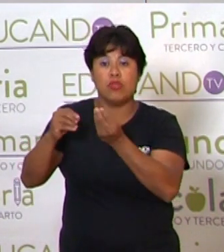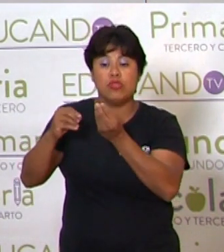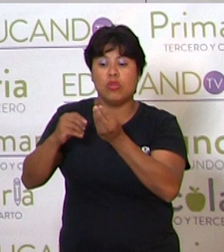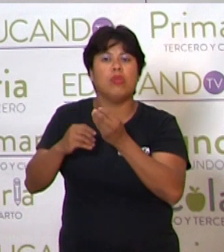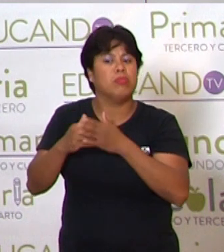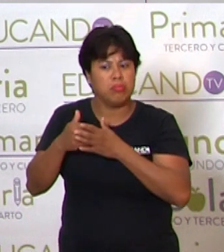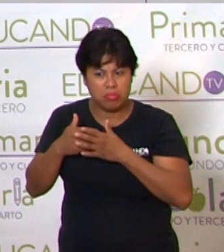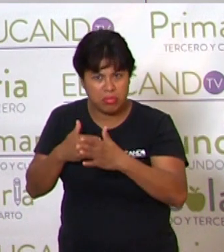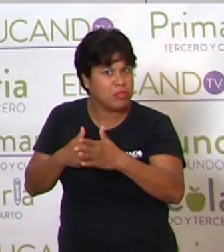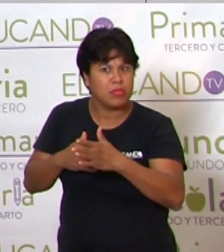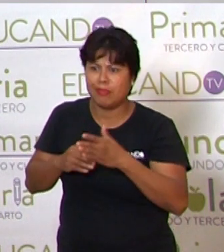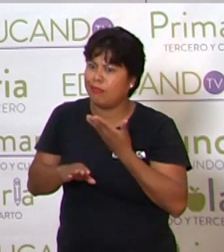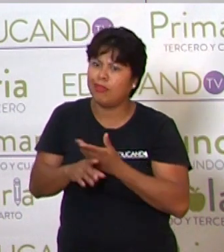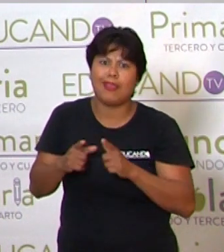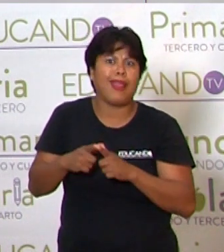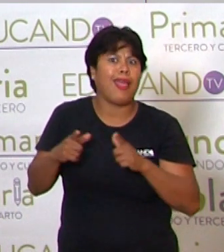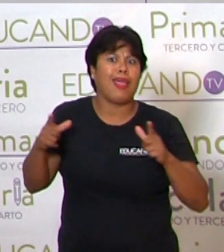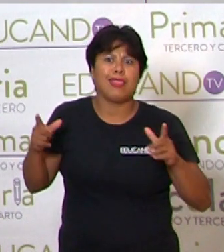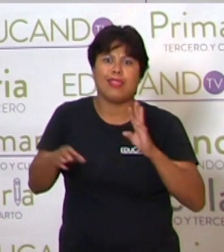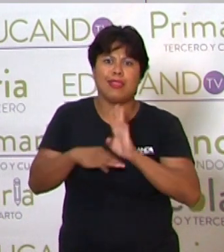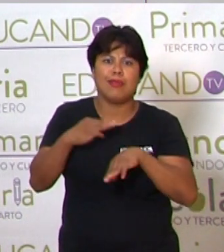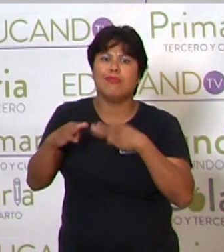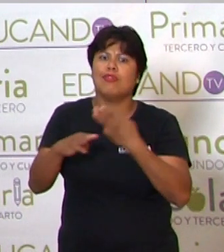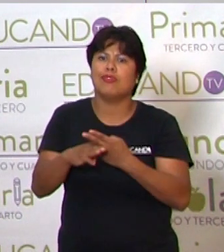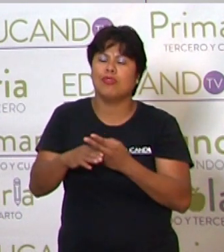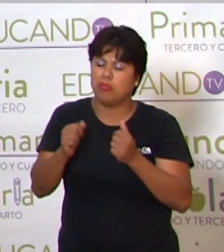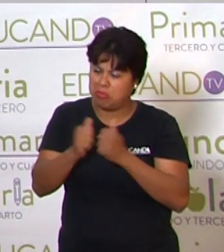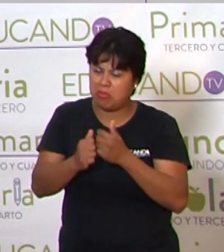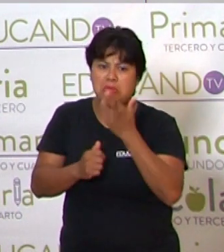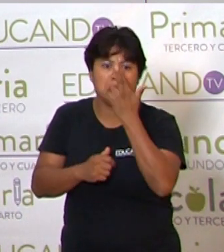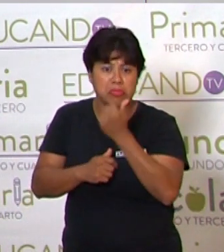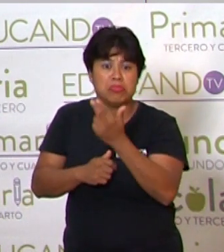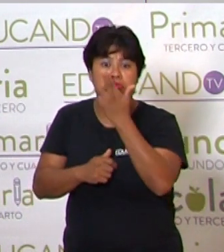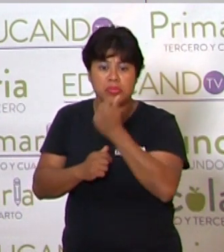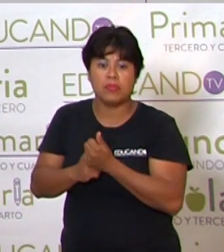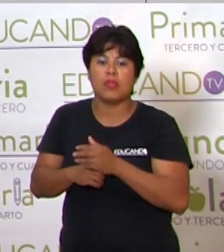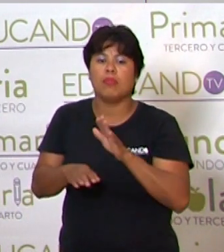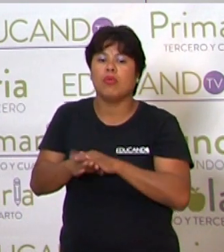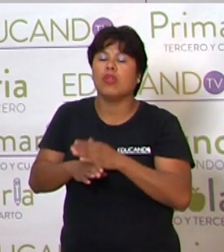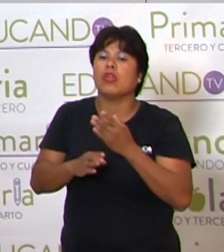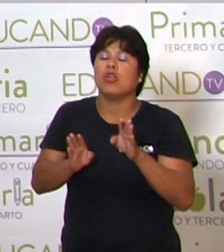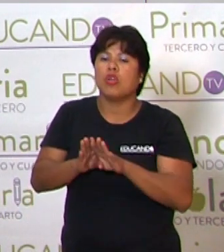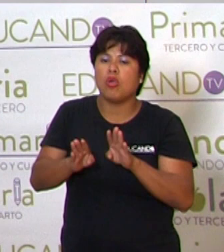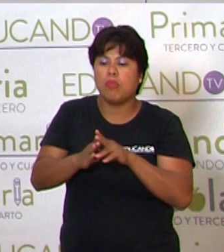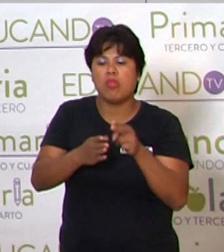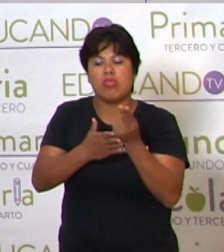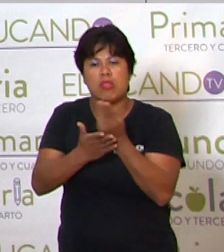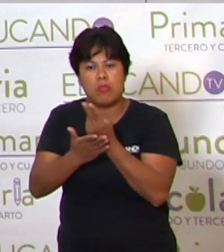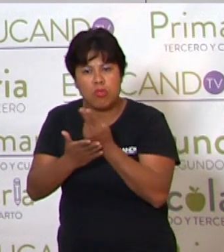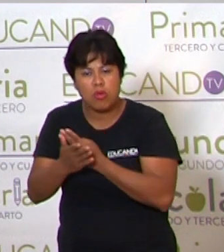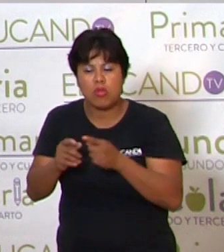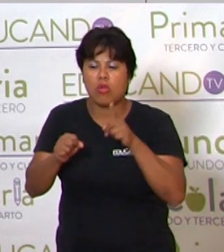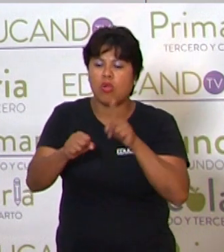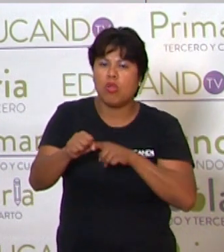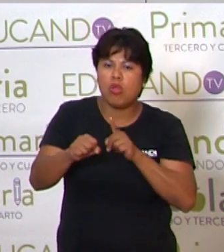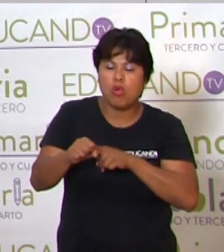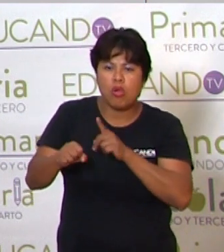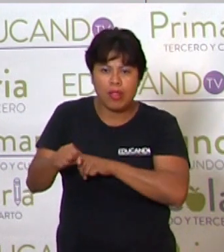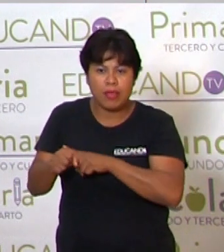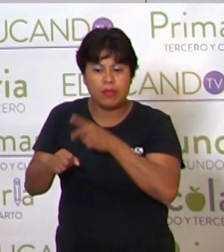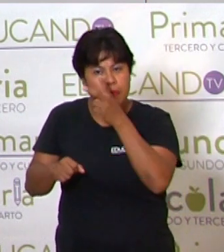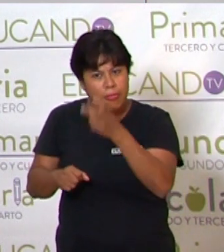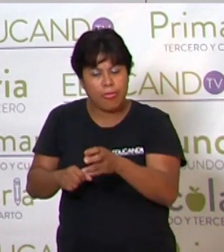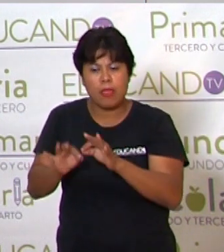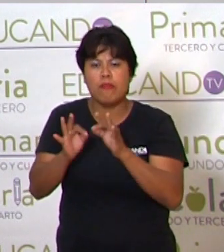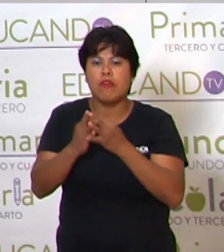un éxito editorial muy grande en todo el mundo por muchas razones, por la forma de los dibujos, de los colores.